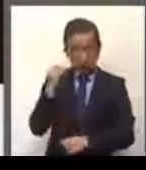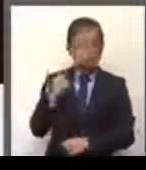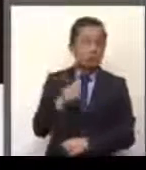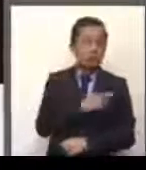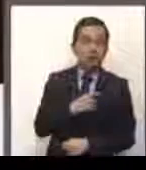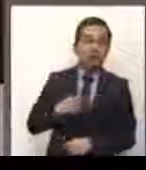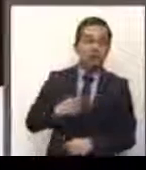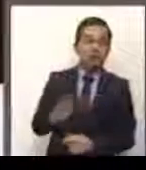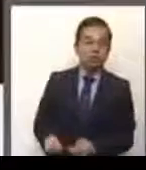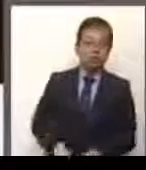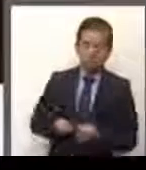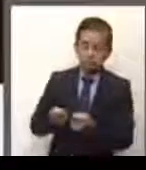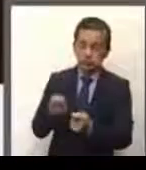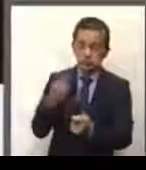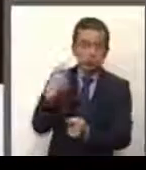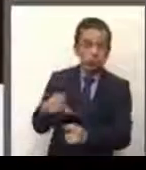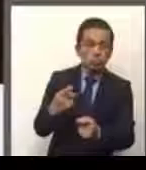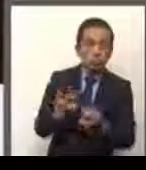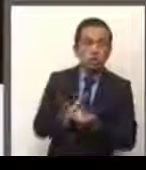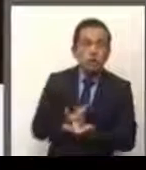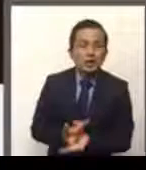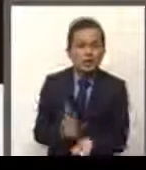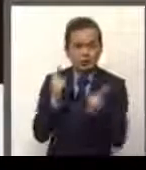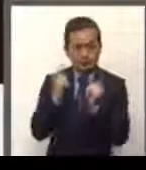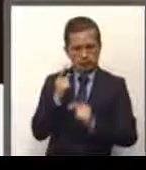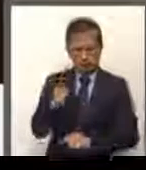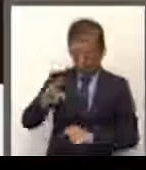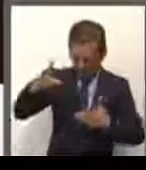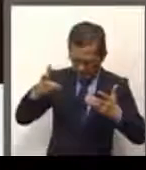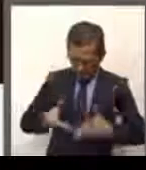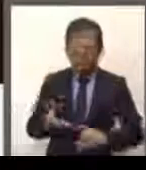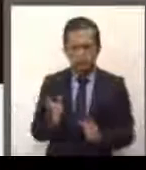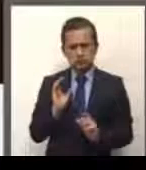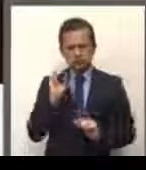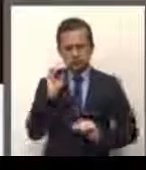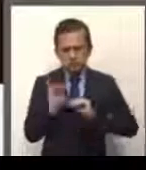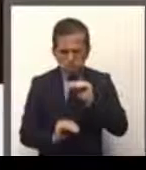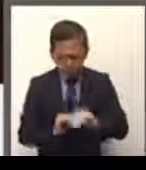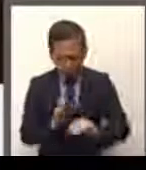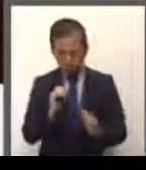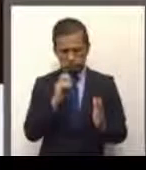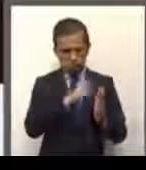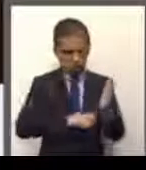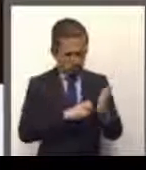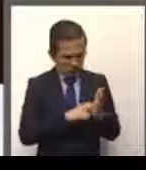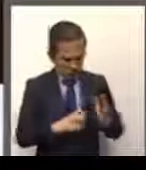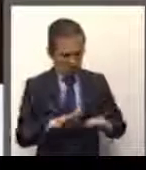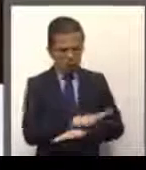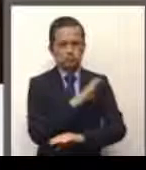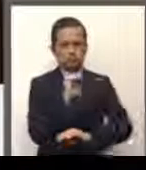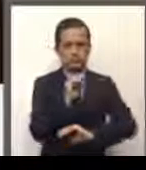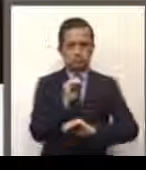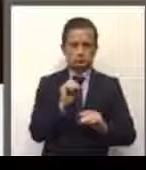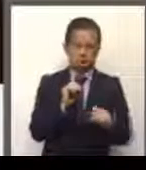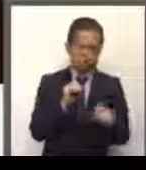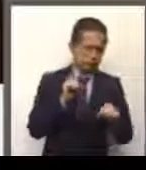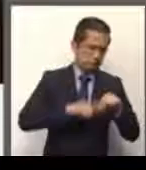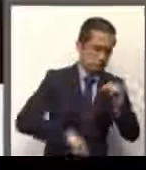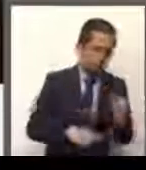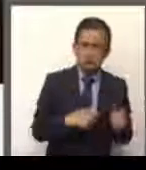libertad y capacidad de disponer, crear, modificar o extinguir